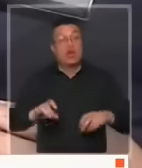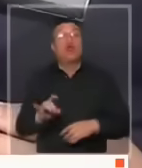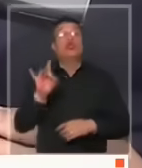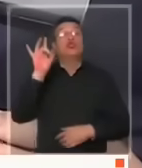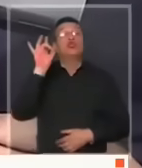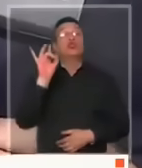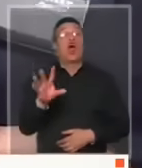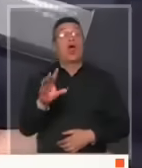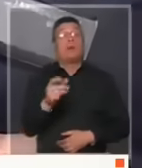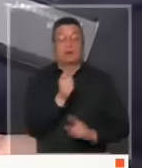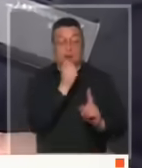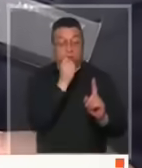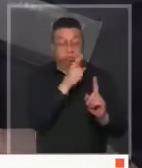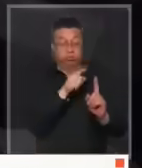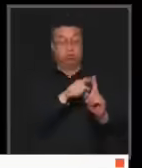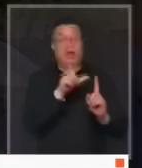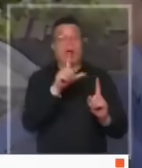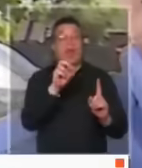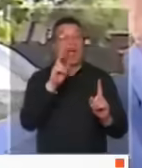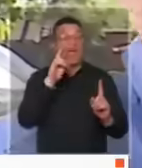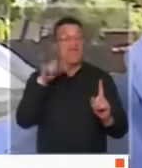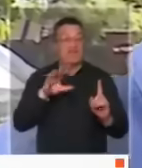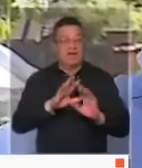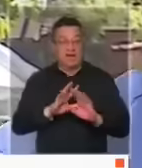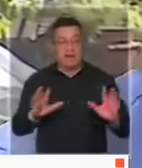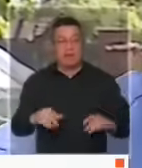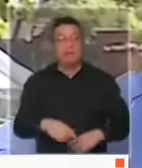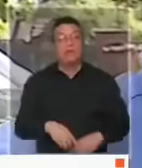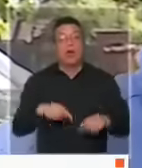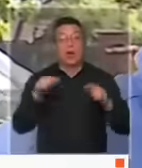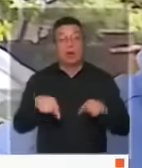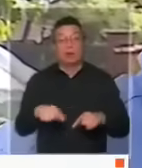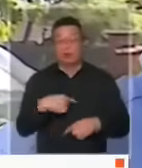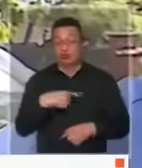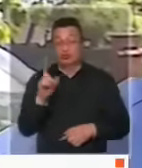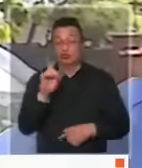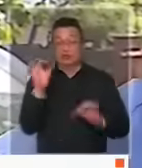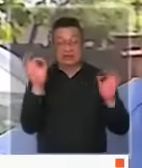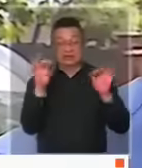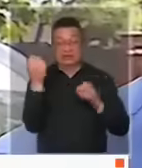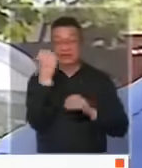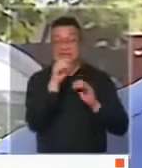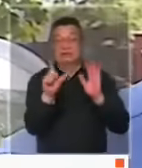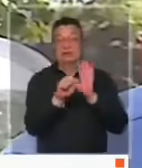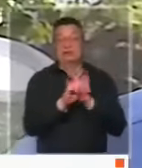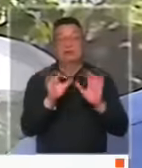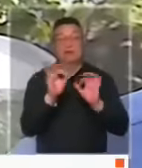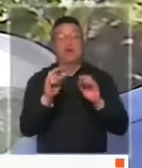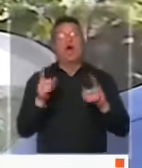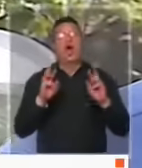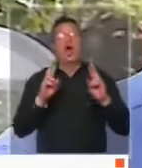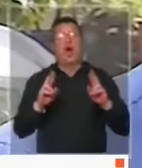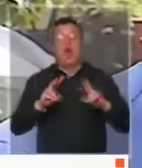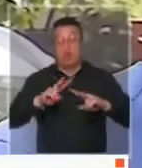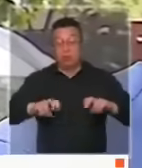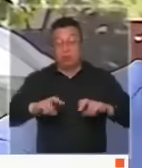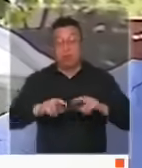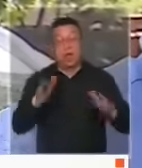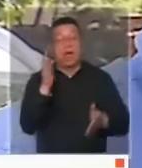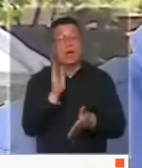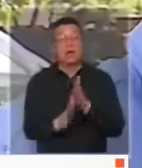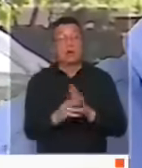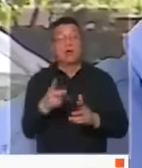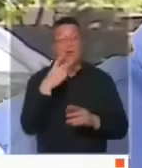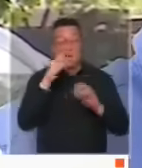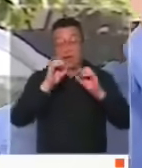solamente se está imputando al señor Joaquín Lavín por el momento. Quiero señalar que aquí no se ha cometido ningún delito y esperamos que se investigue de manera rápida para que también